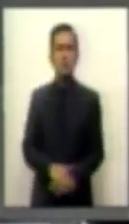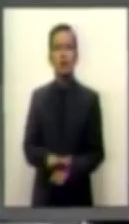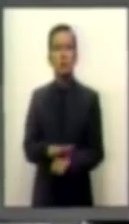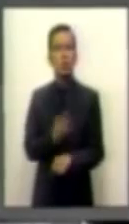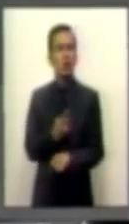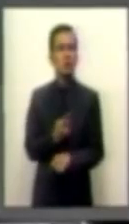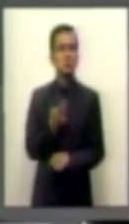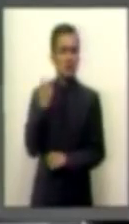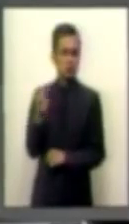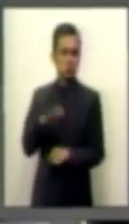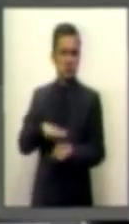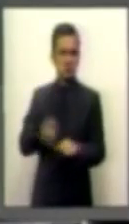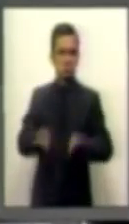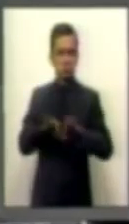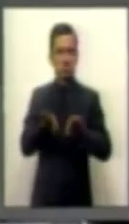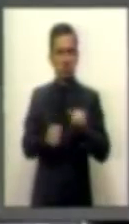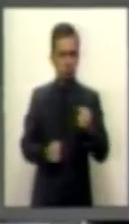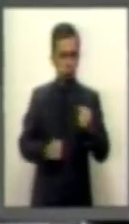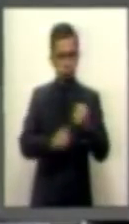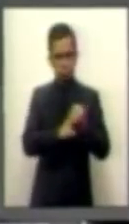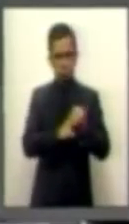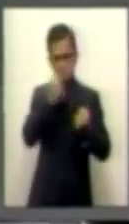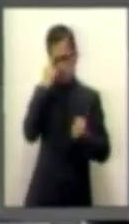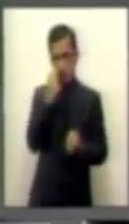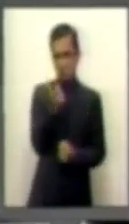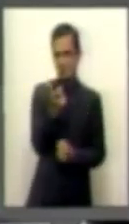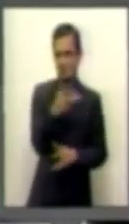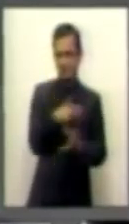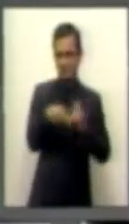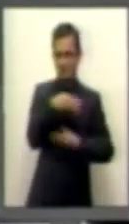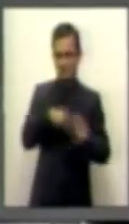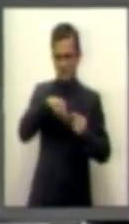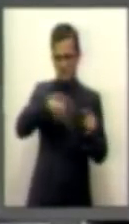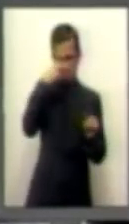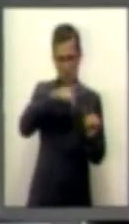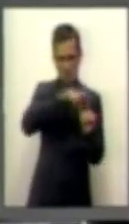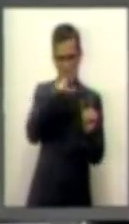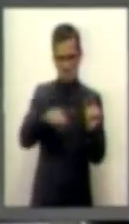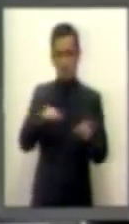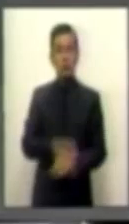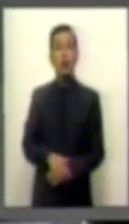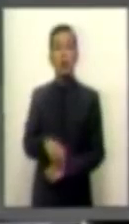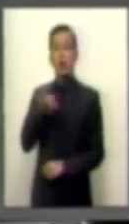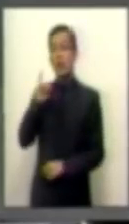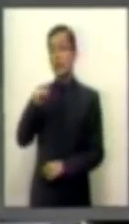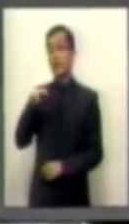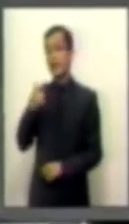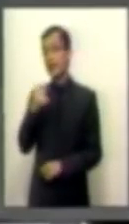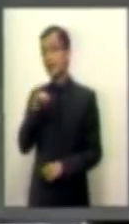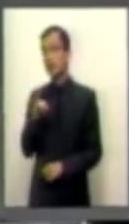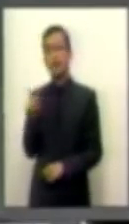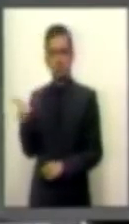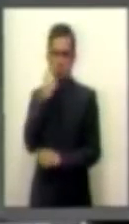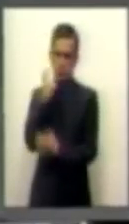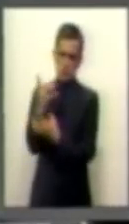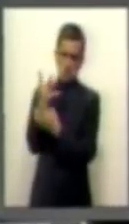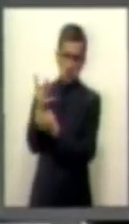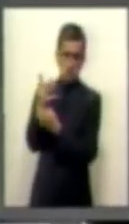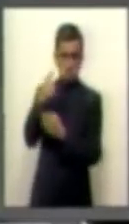vertebral de la economía nacional el inegi señala que los sectores que albergan el mayor número